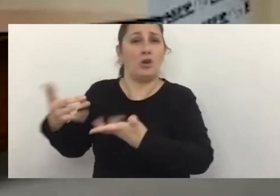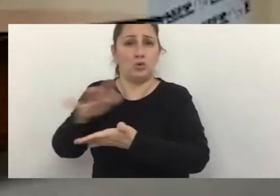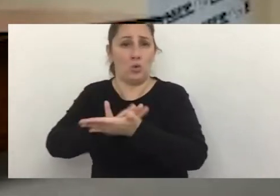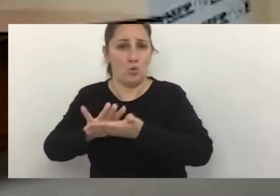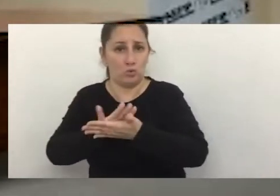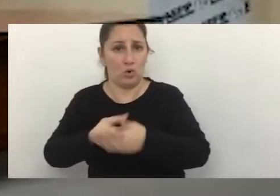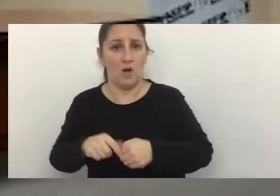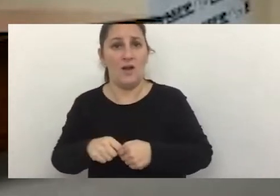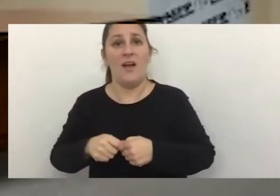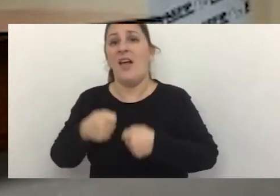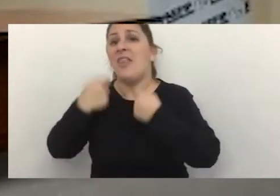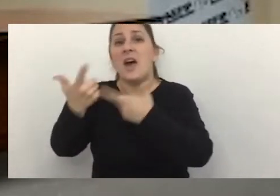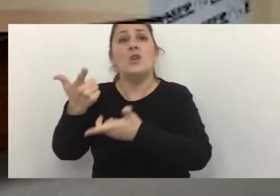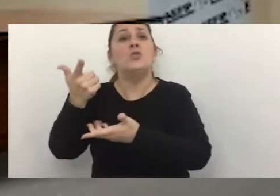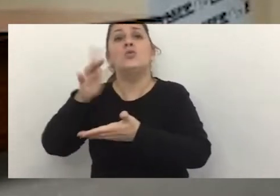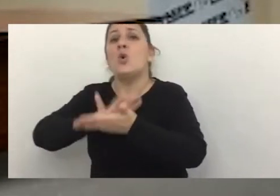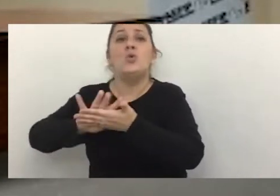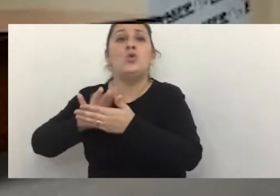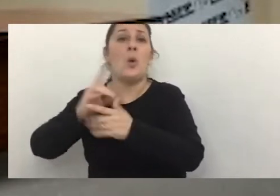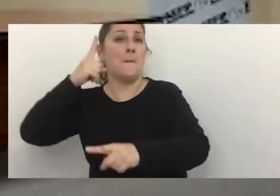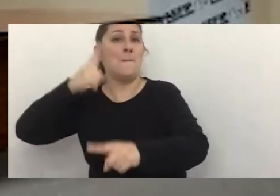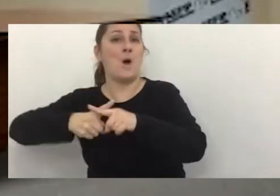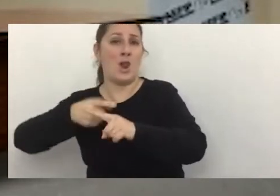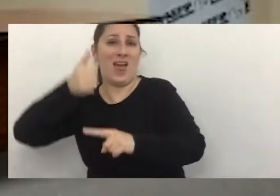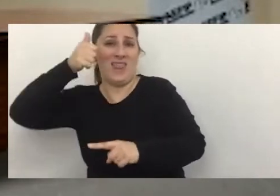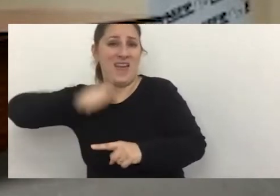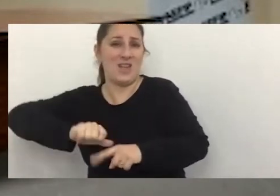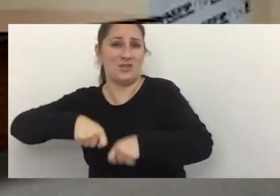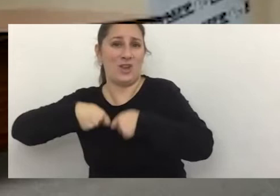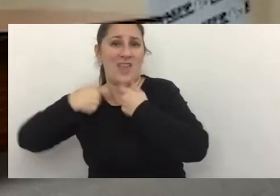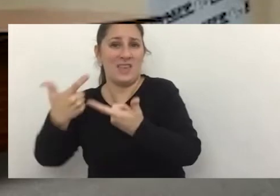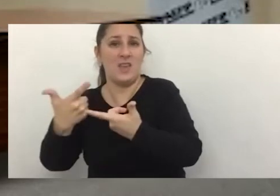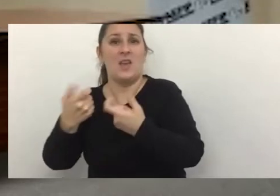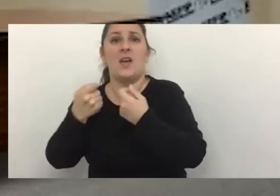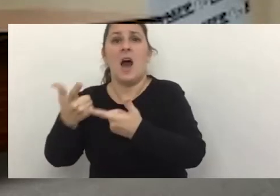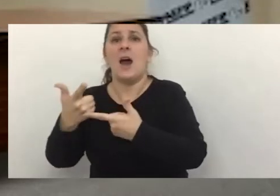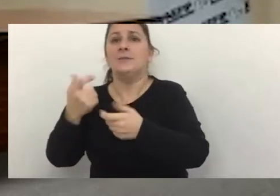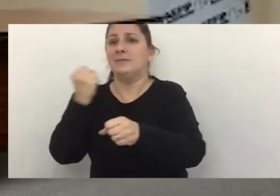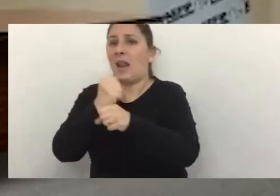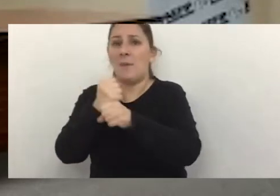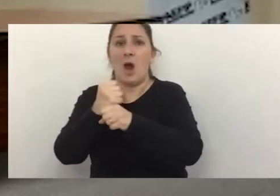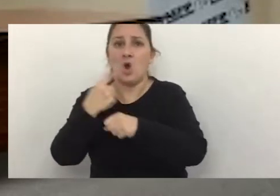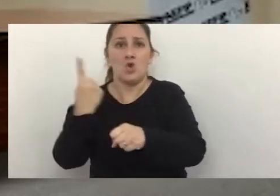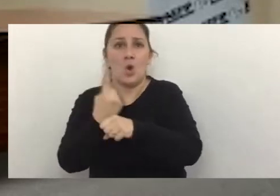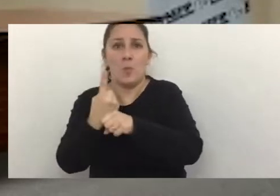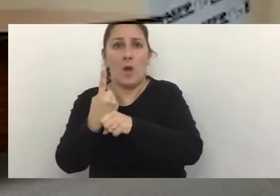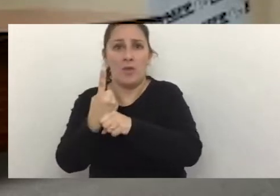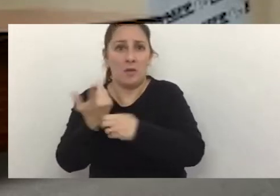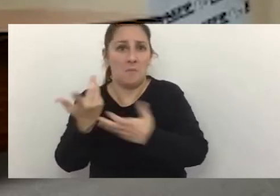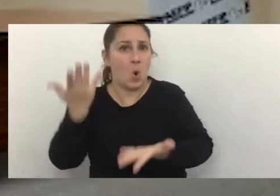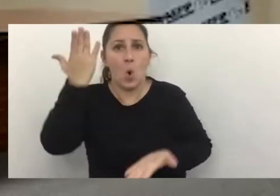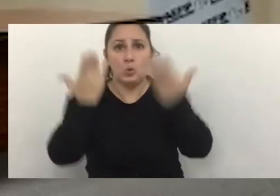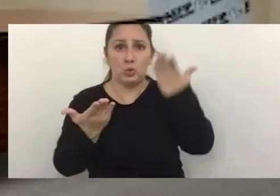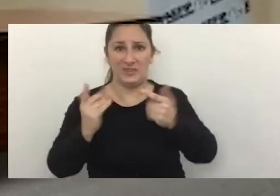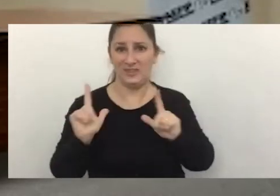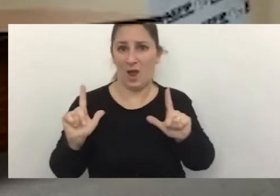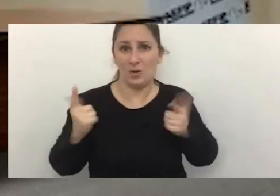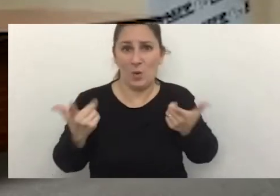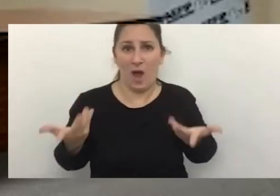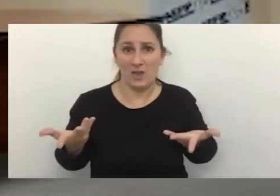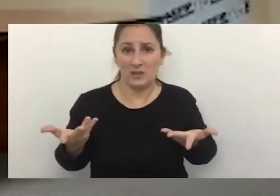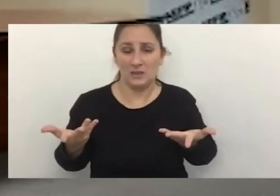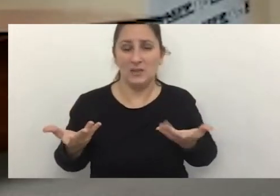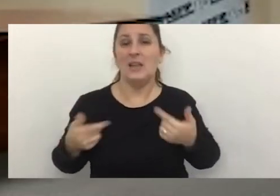surge del daño que implica verse privado del empleo injustamente. Por eso aparece en